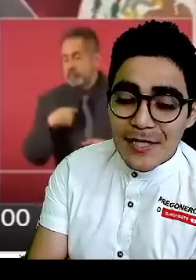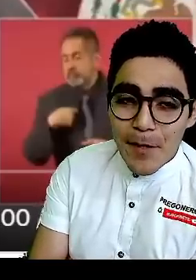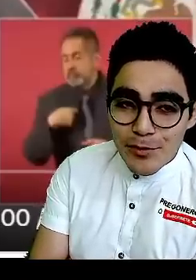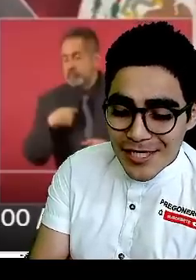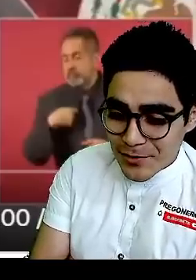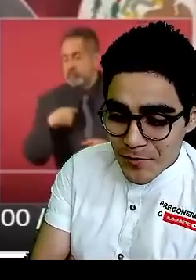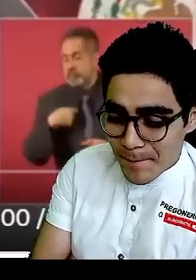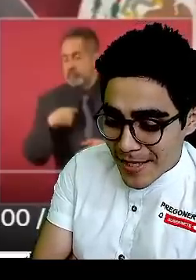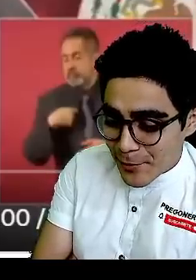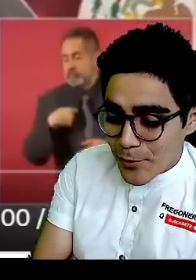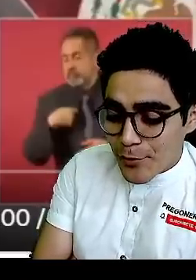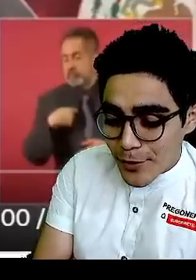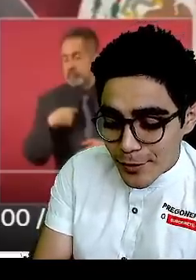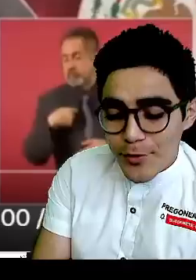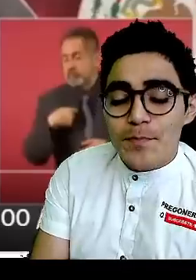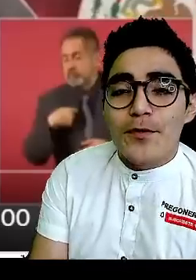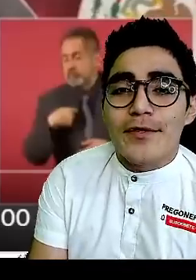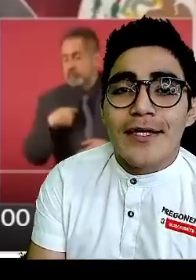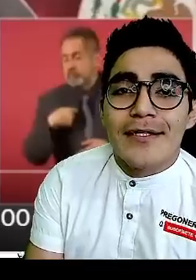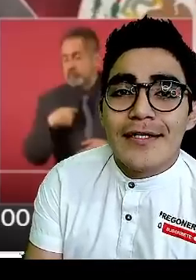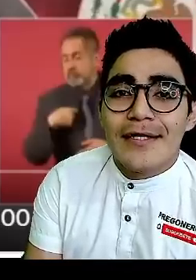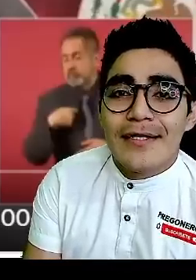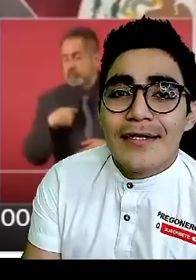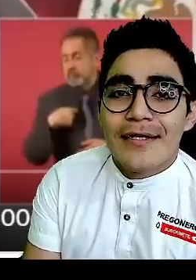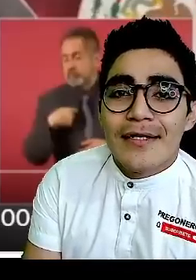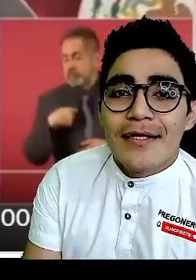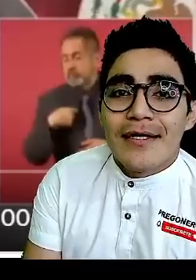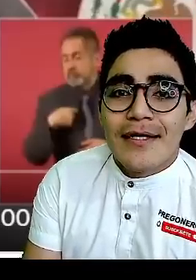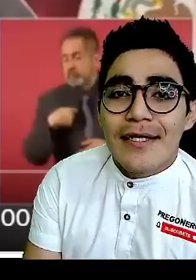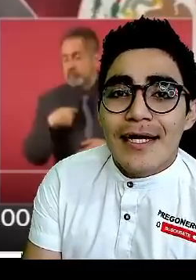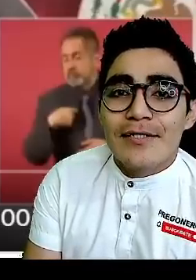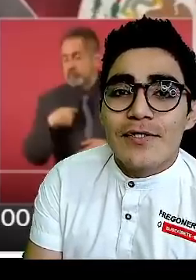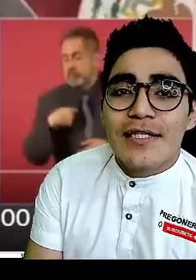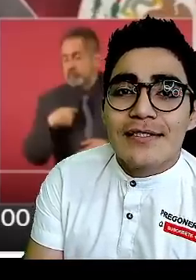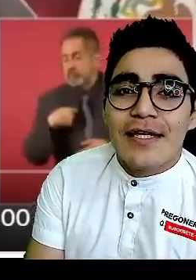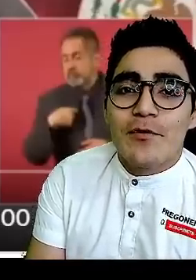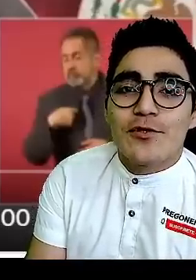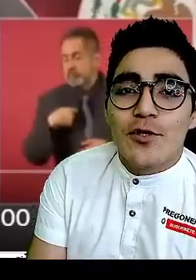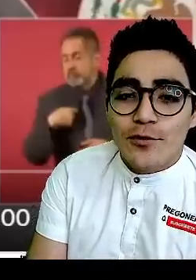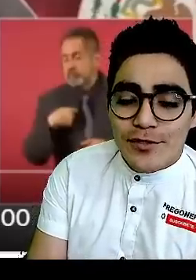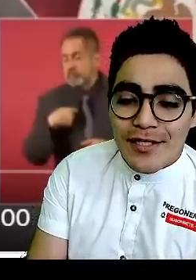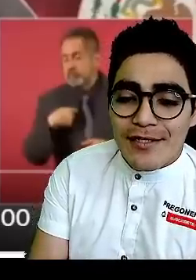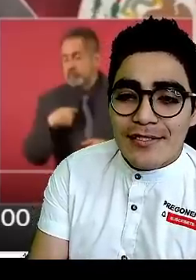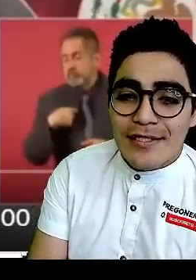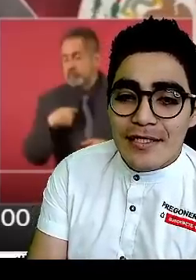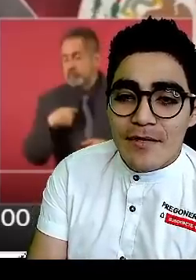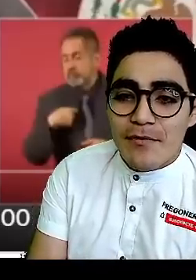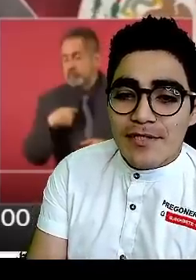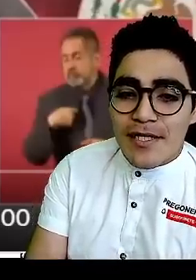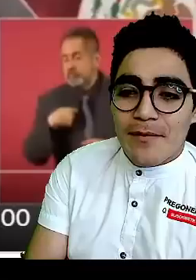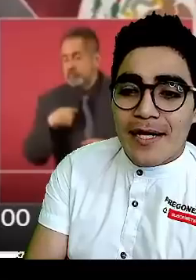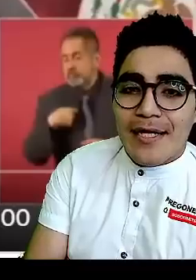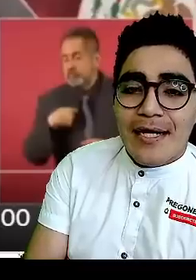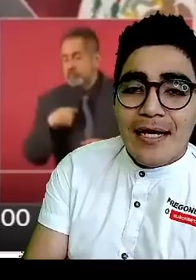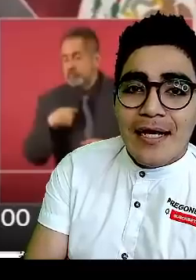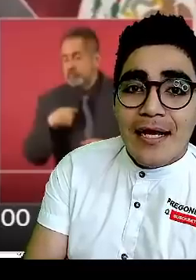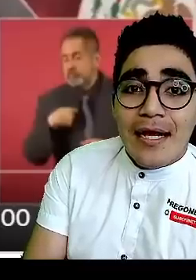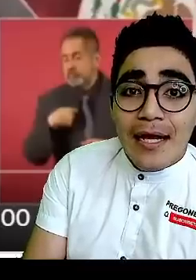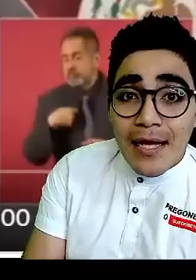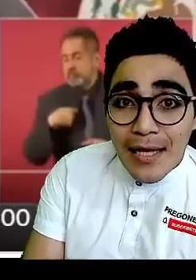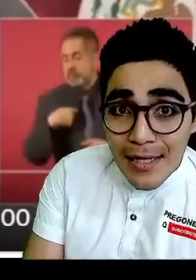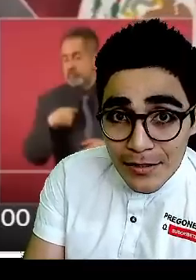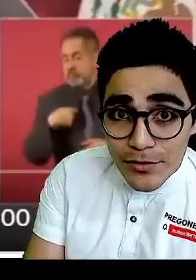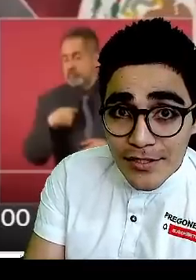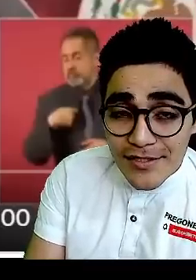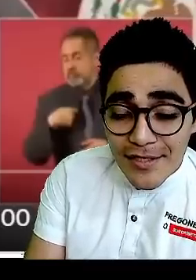se va a estar pausando pero no importa El caso es que estemos con ustedes y vamos a llevar